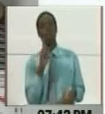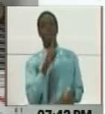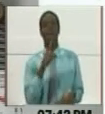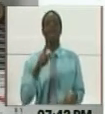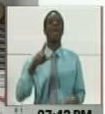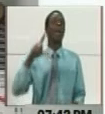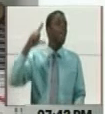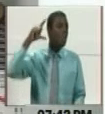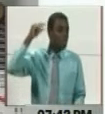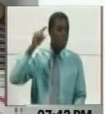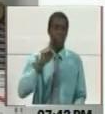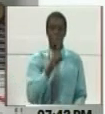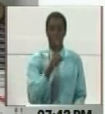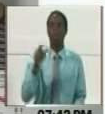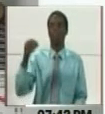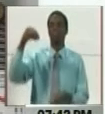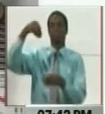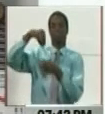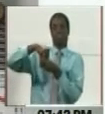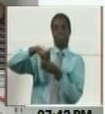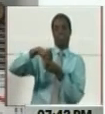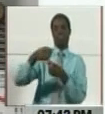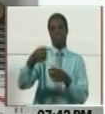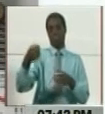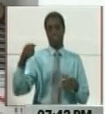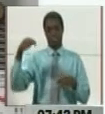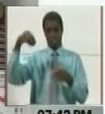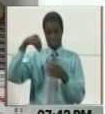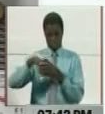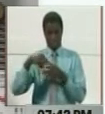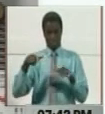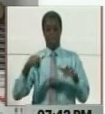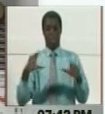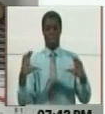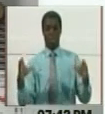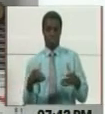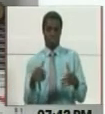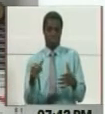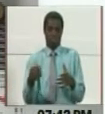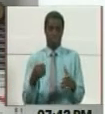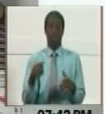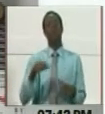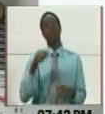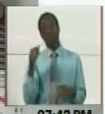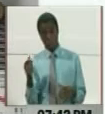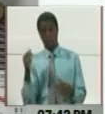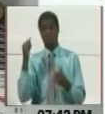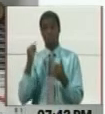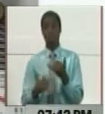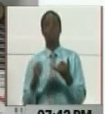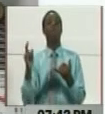de credit card y jose maria montañez